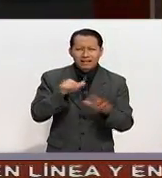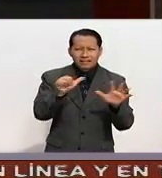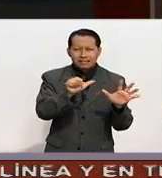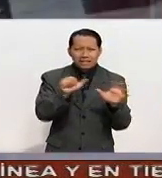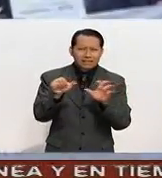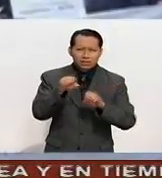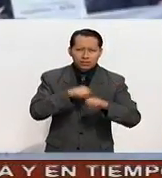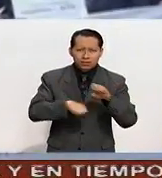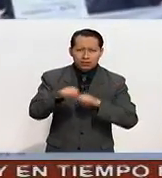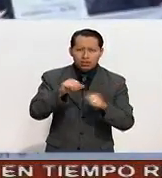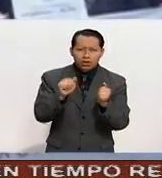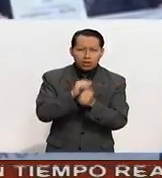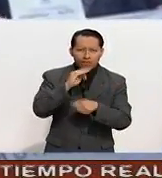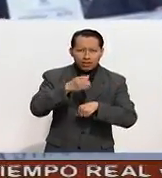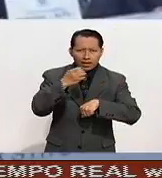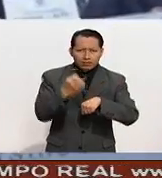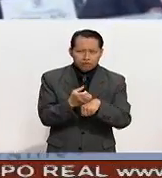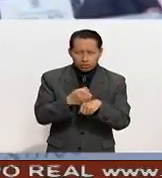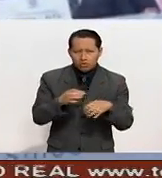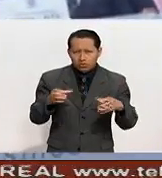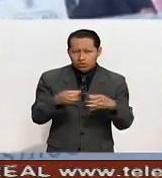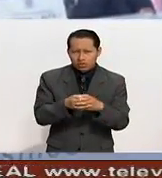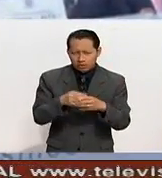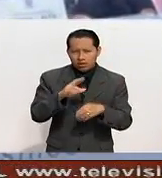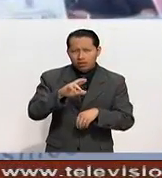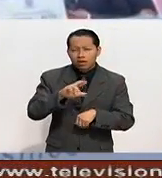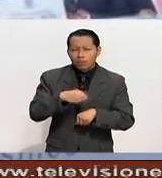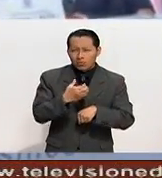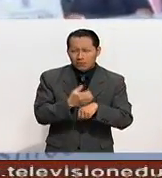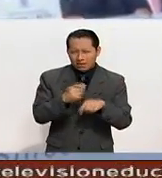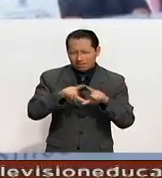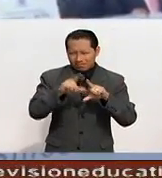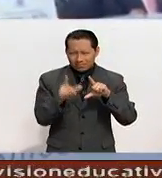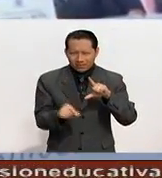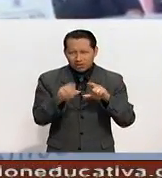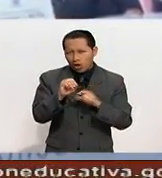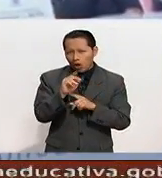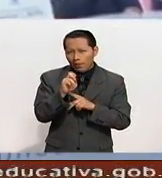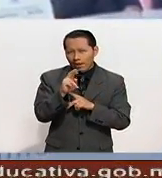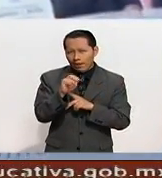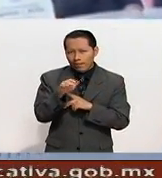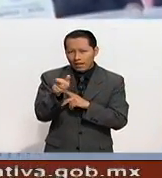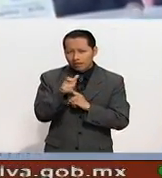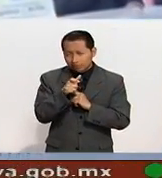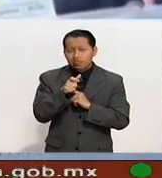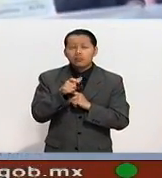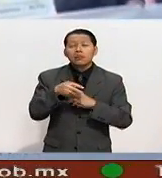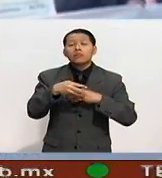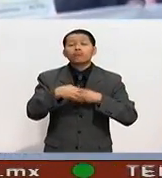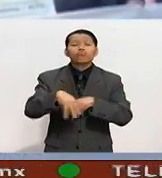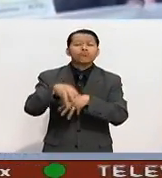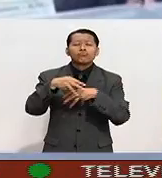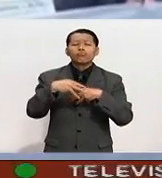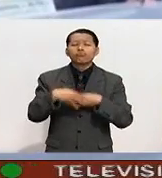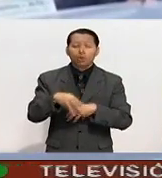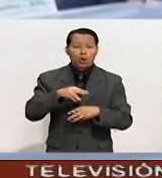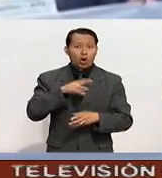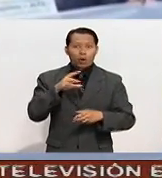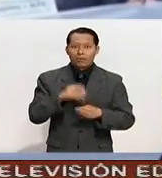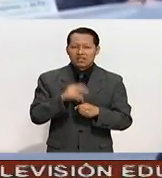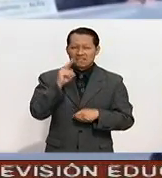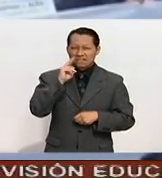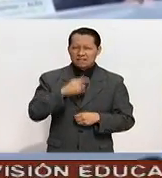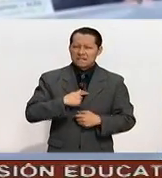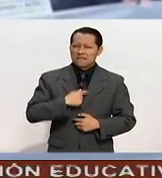empresarios afiliados a la Confederación Patronal de la República Mexicana, la Coparmex, se manifestaron así trajeadamente en